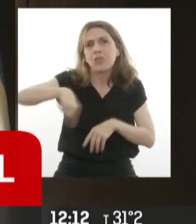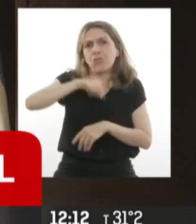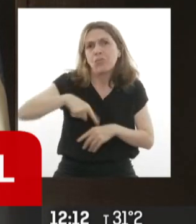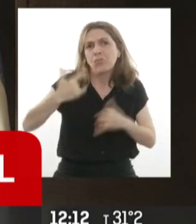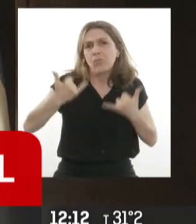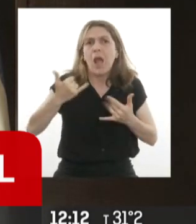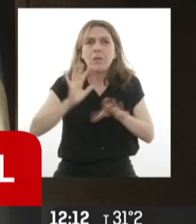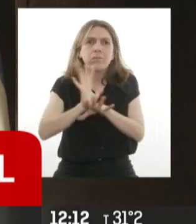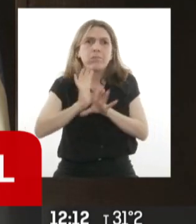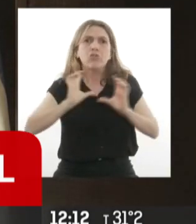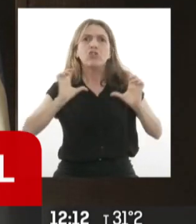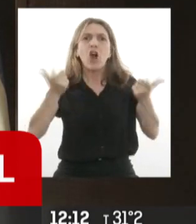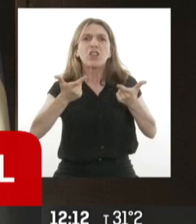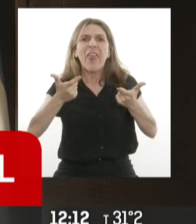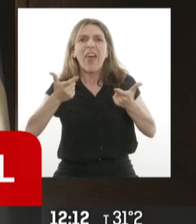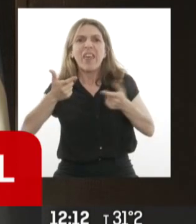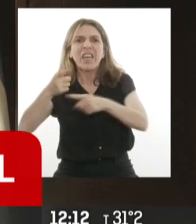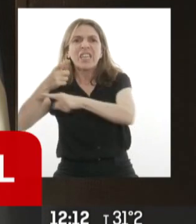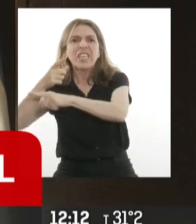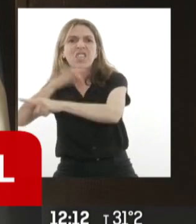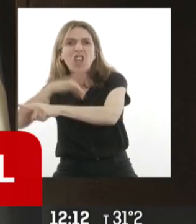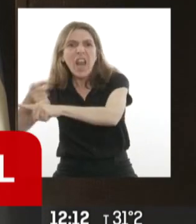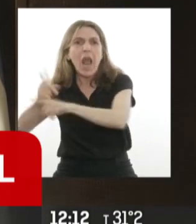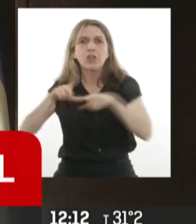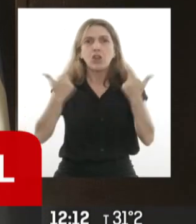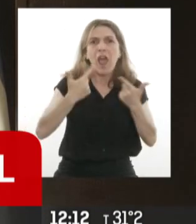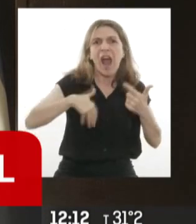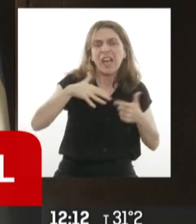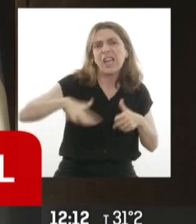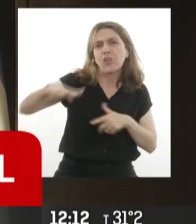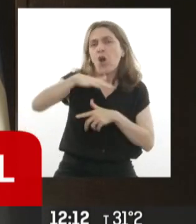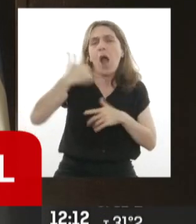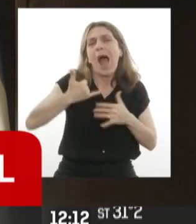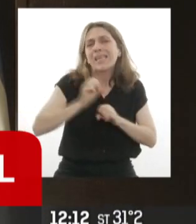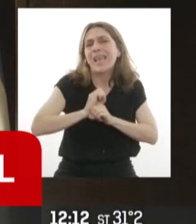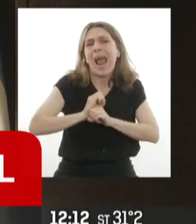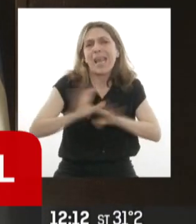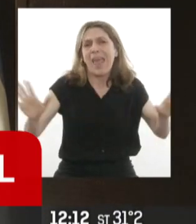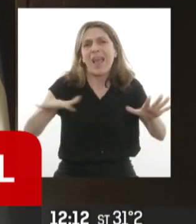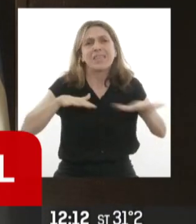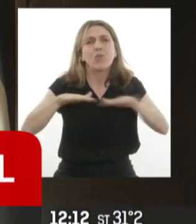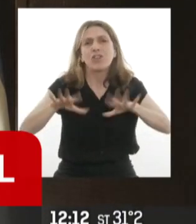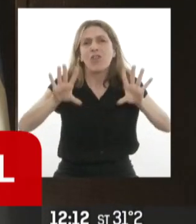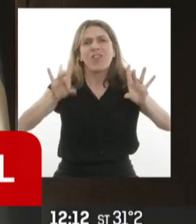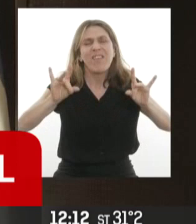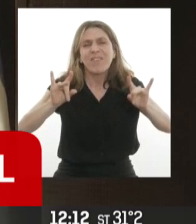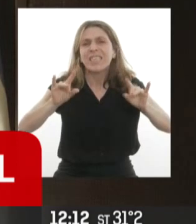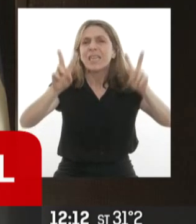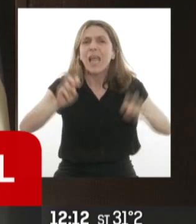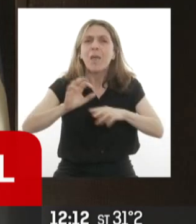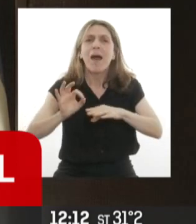como sociedades frente a lo que nos está pasando. Una auténtica tragedia. La tragedia de la